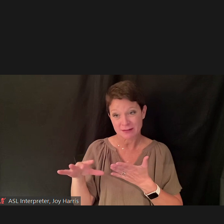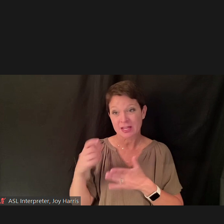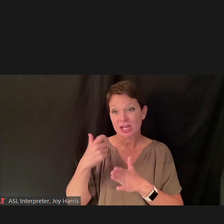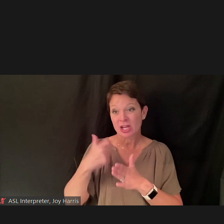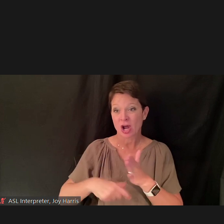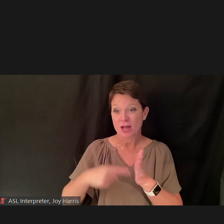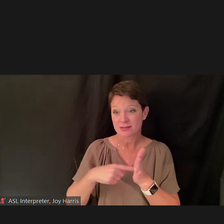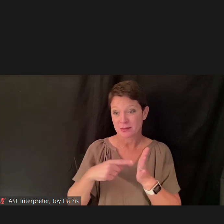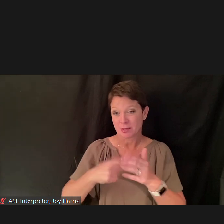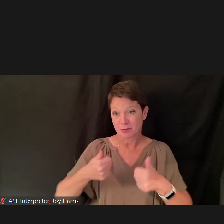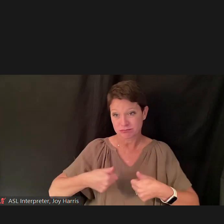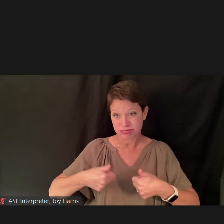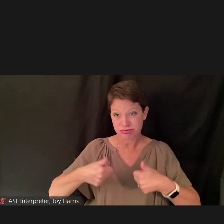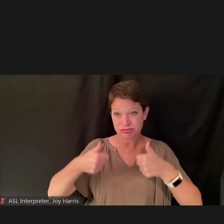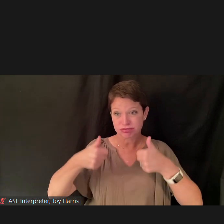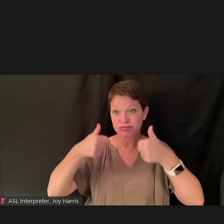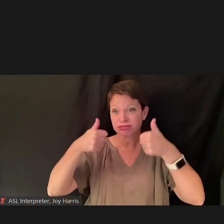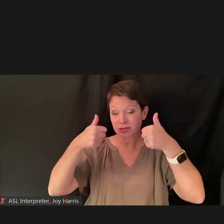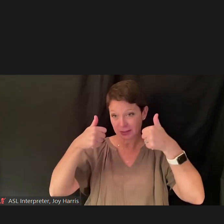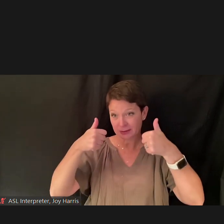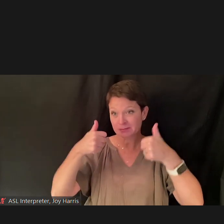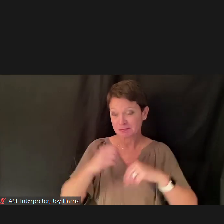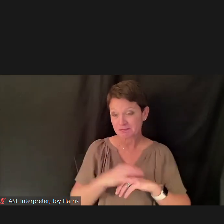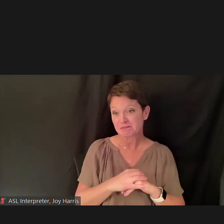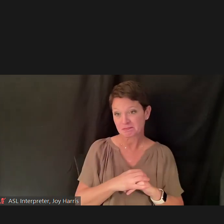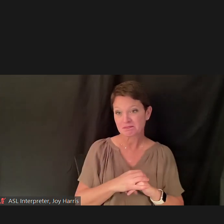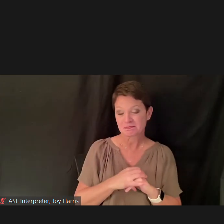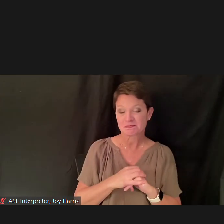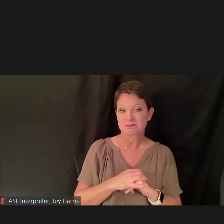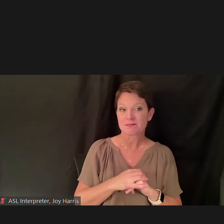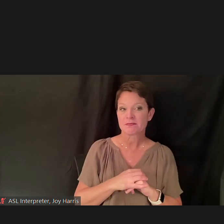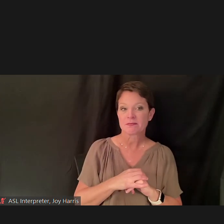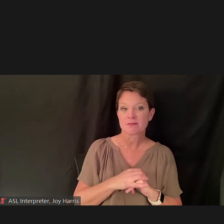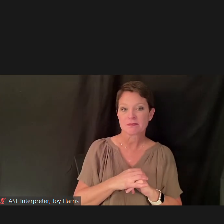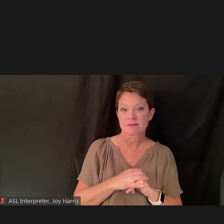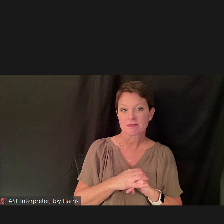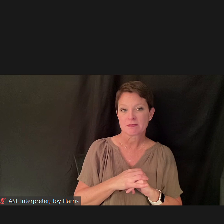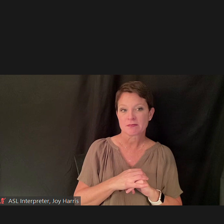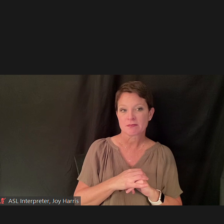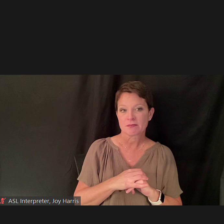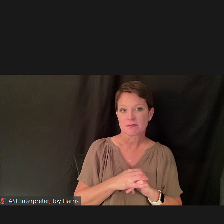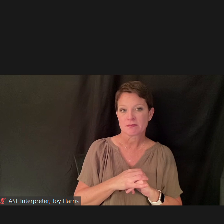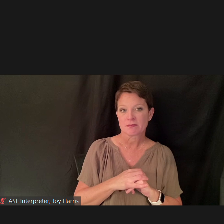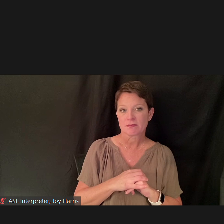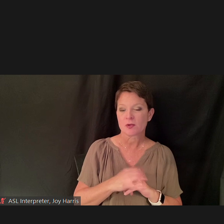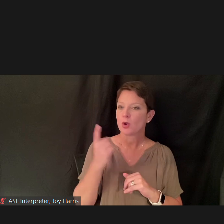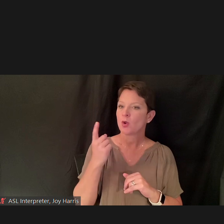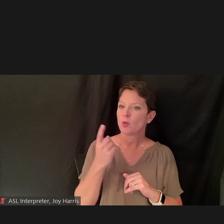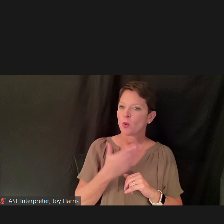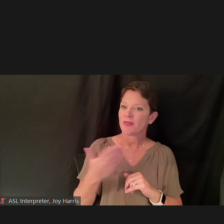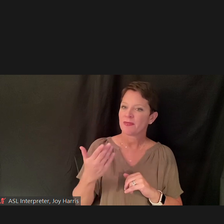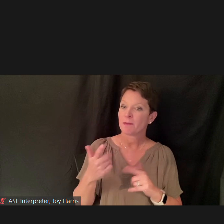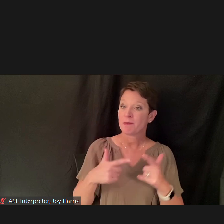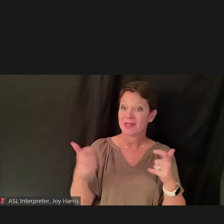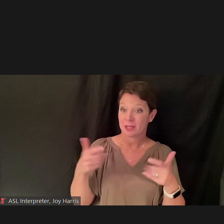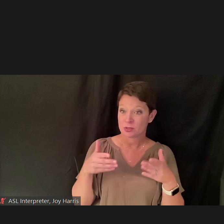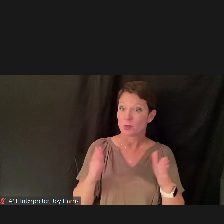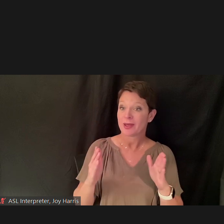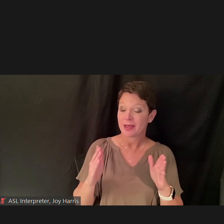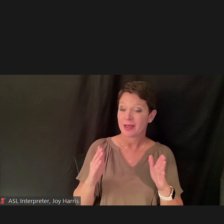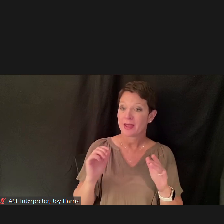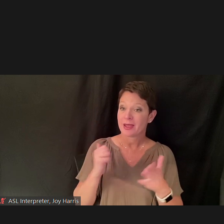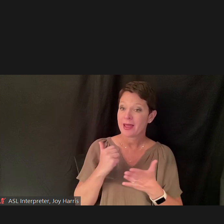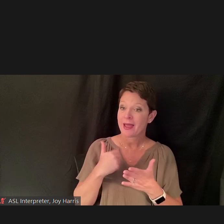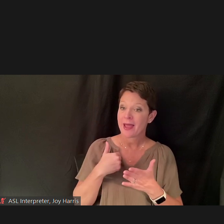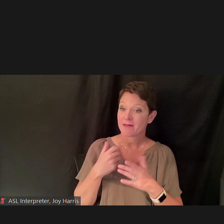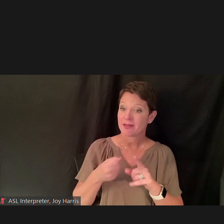personas a their que utilice el aire heat bill. acondicionado, pero sabemos que su factura va a The bigger aumentar. space you can have